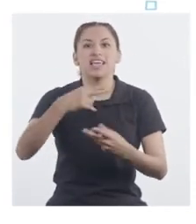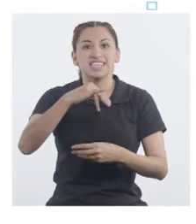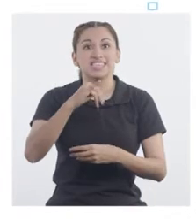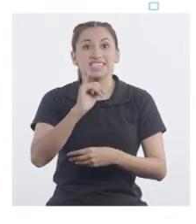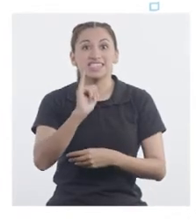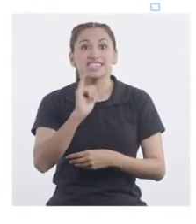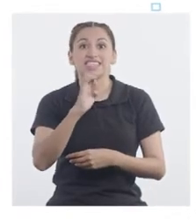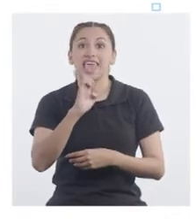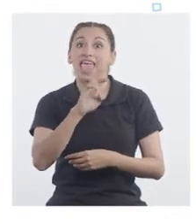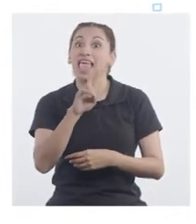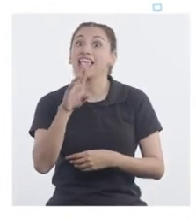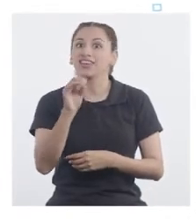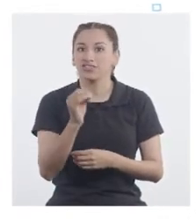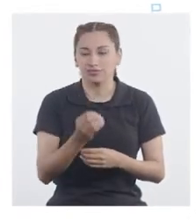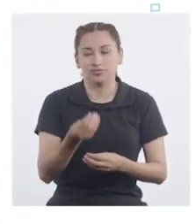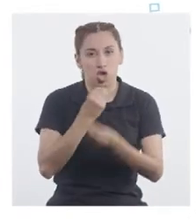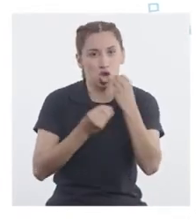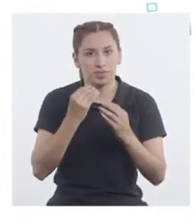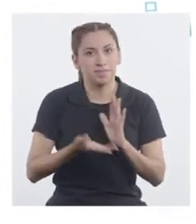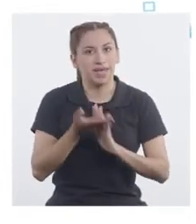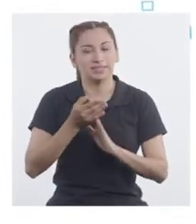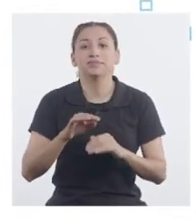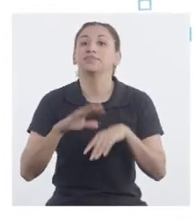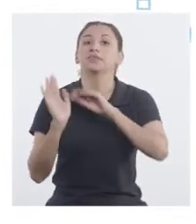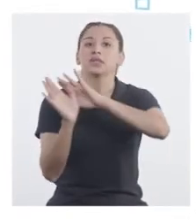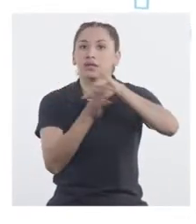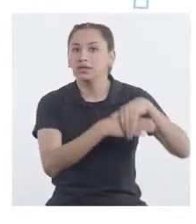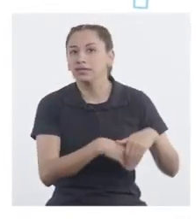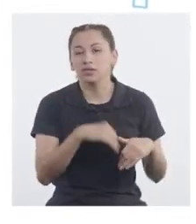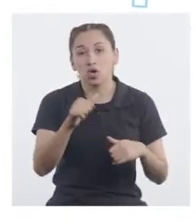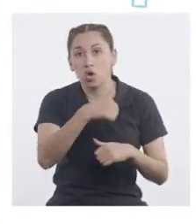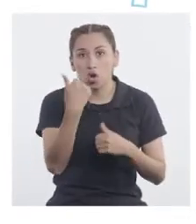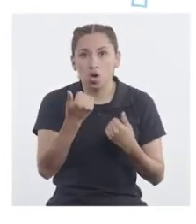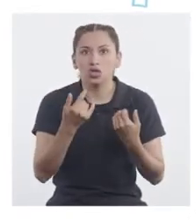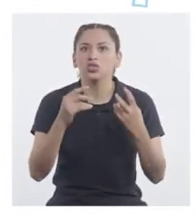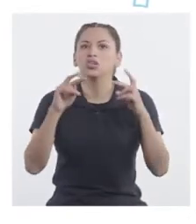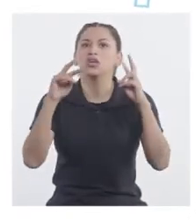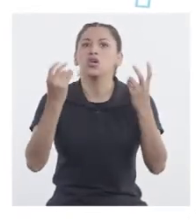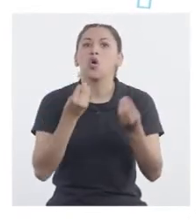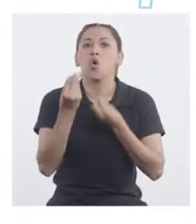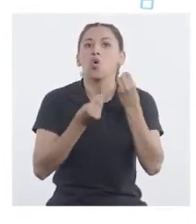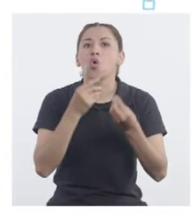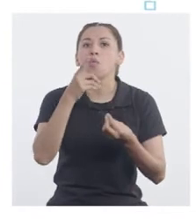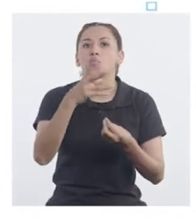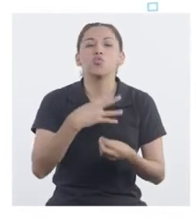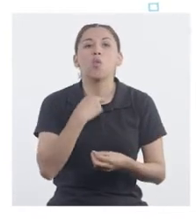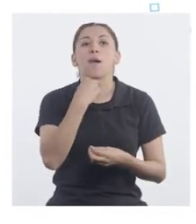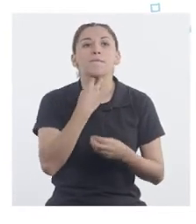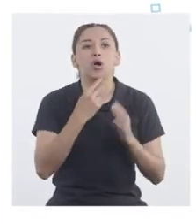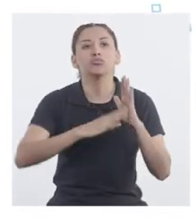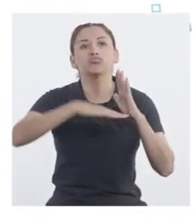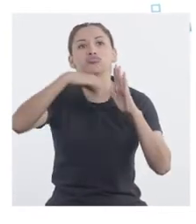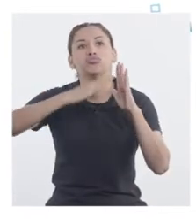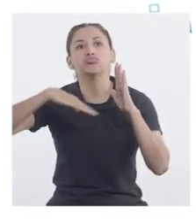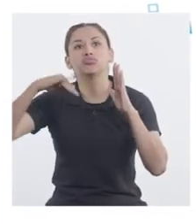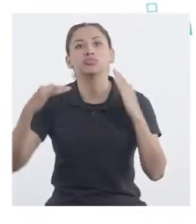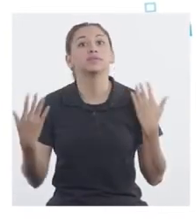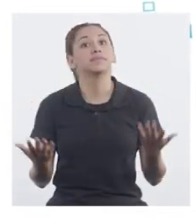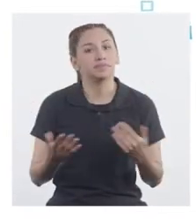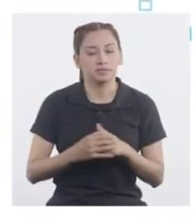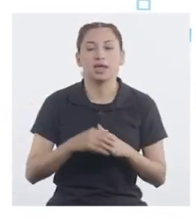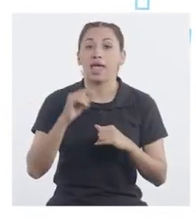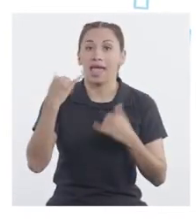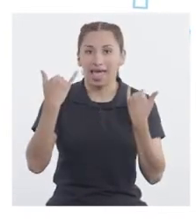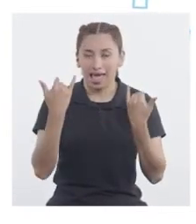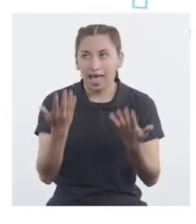Sí, y una última pregunta a tener en cuenta para su planificación es: ¿qué tipo de registro usaré? Bueno,